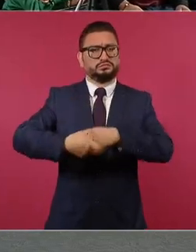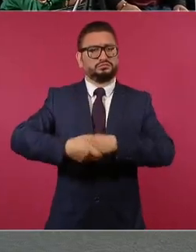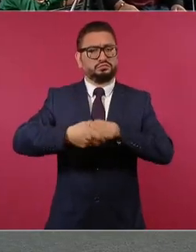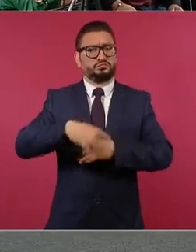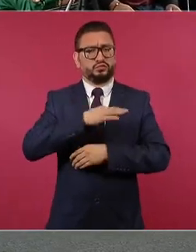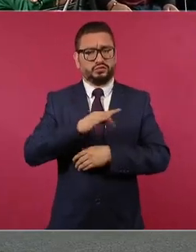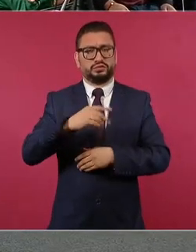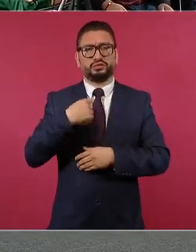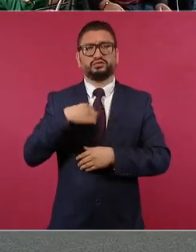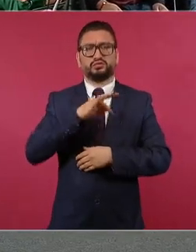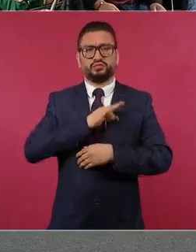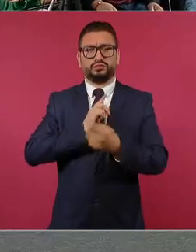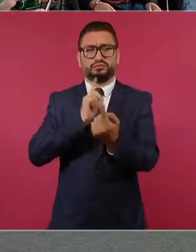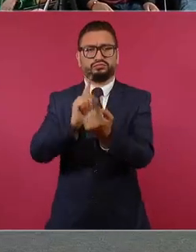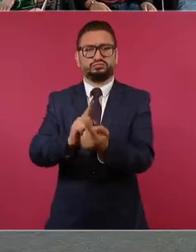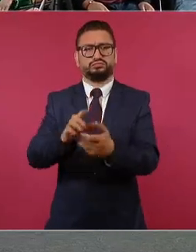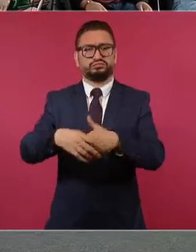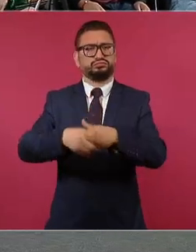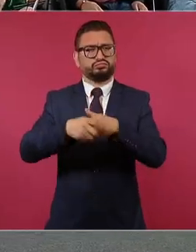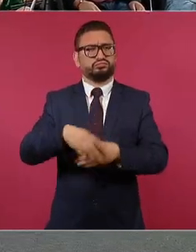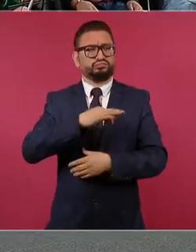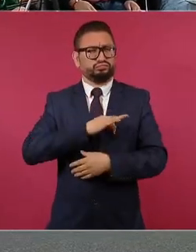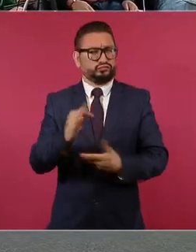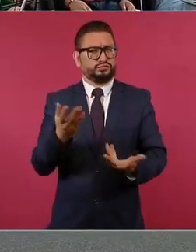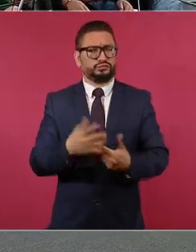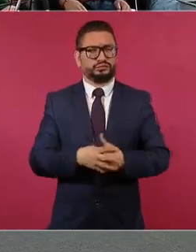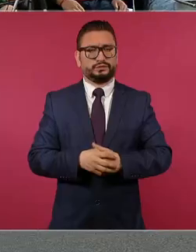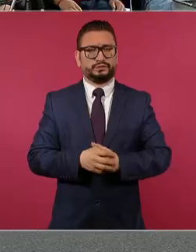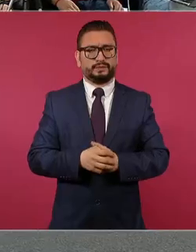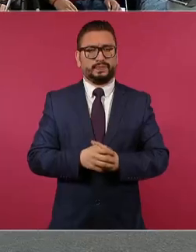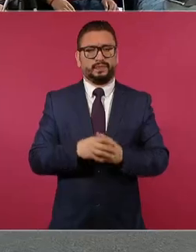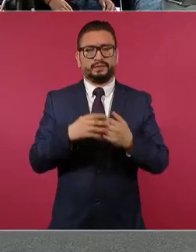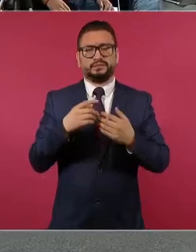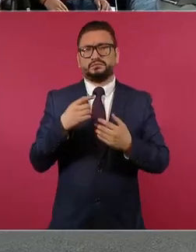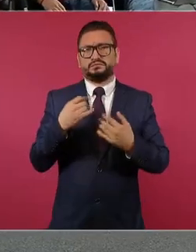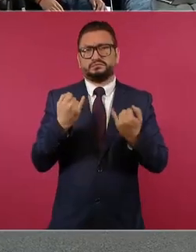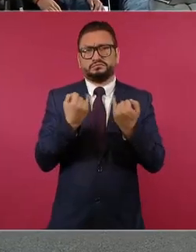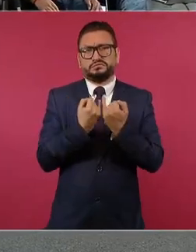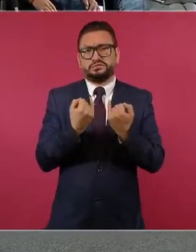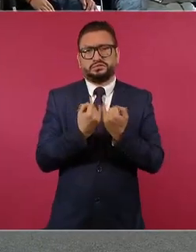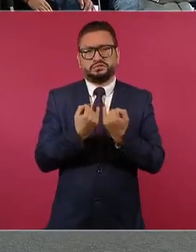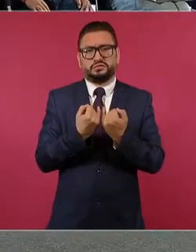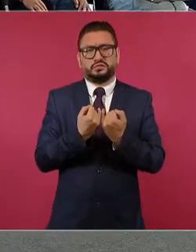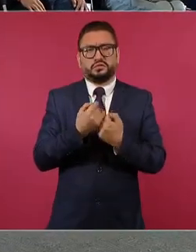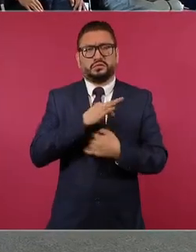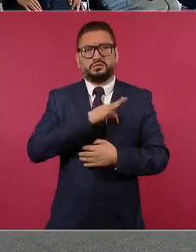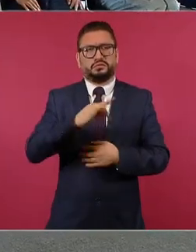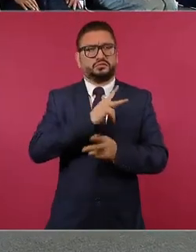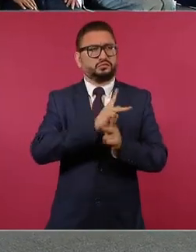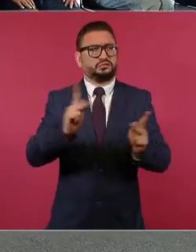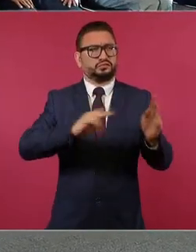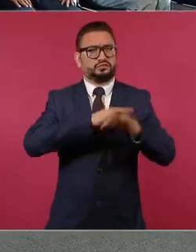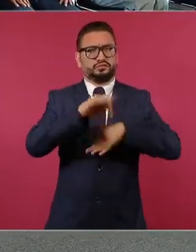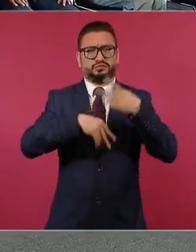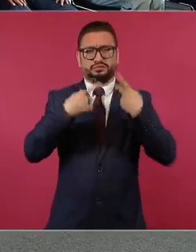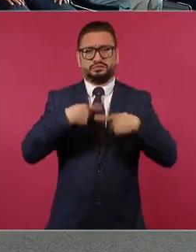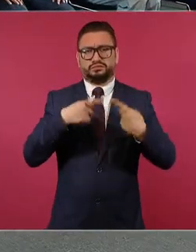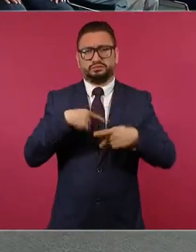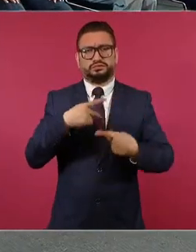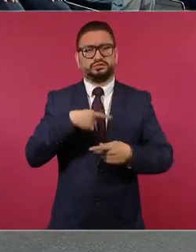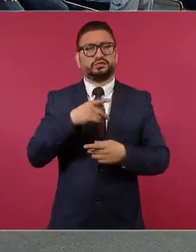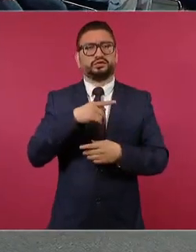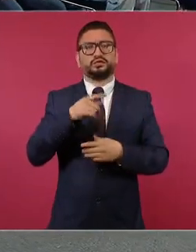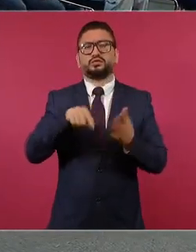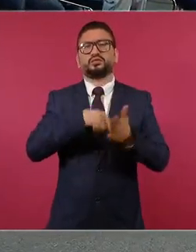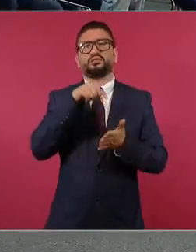y yo ir a saludarte? Y lo hago con toda la gente, donde quiera